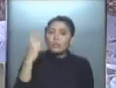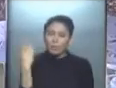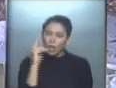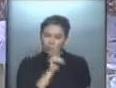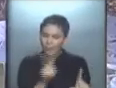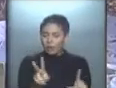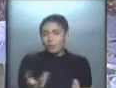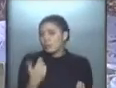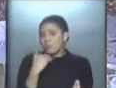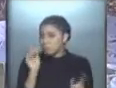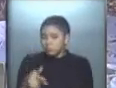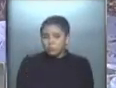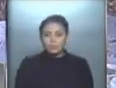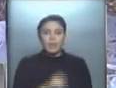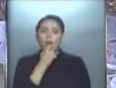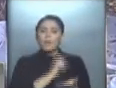condiciones